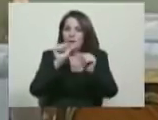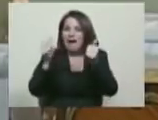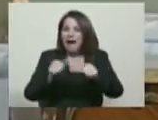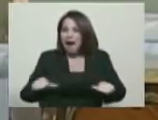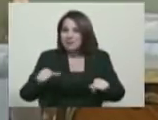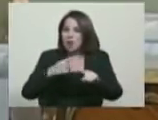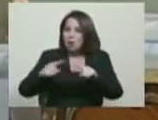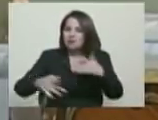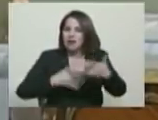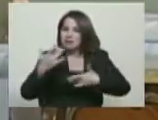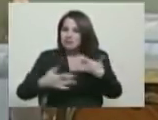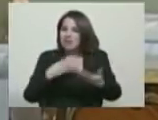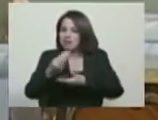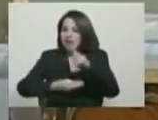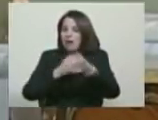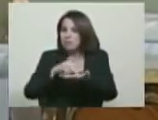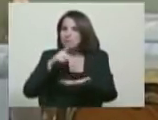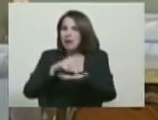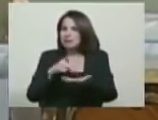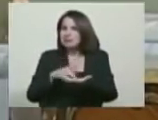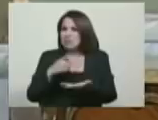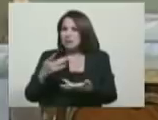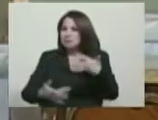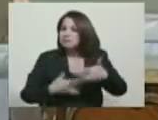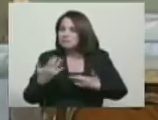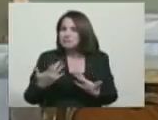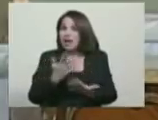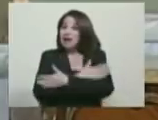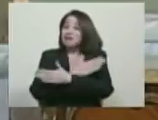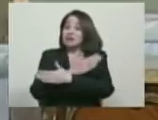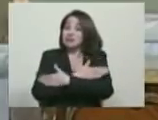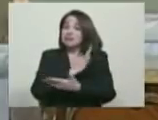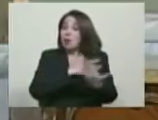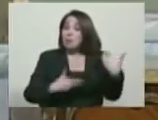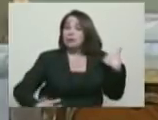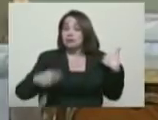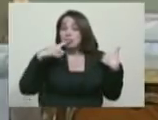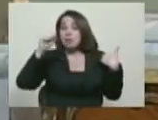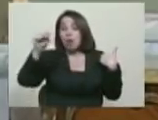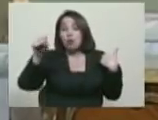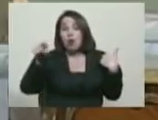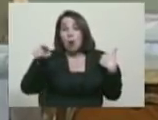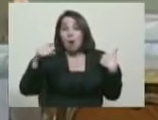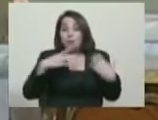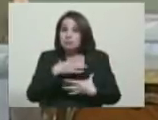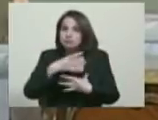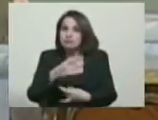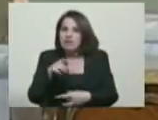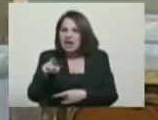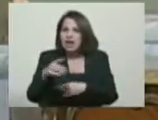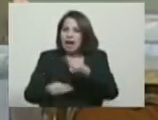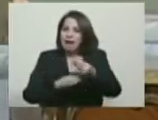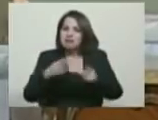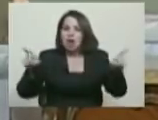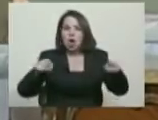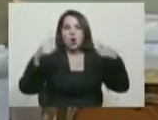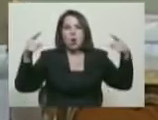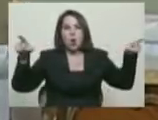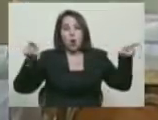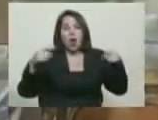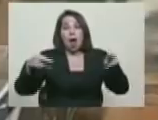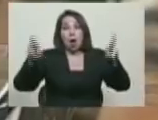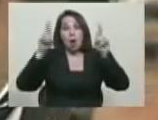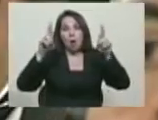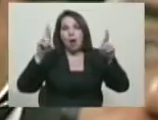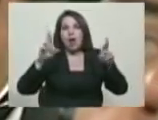actividad que es muy cultural, muy importante. Y he felicitado al señor presidente por esa iniciativa. Ojalá que pudiéramos hacer nosotros